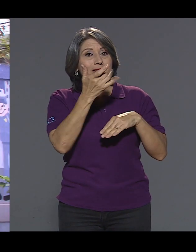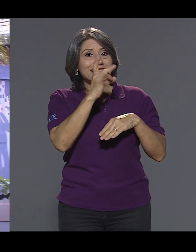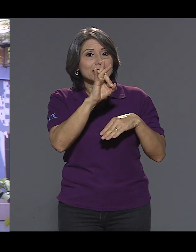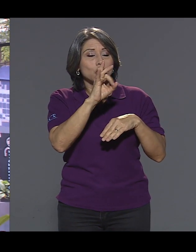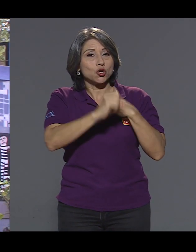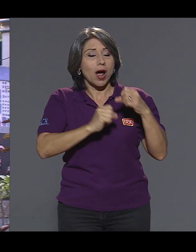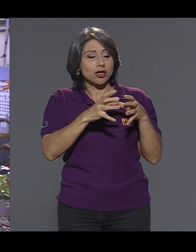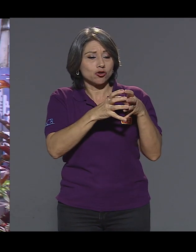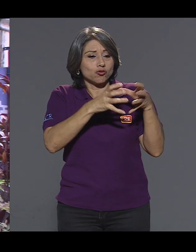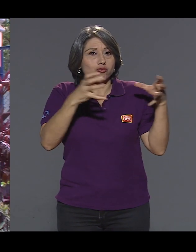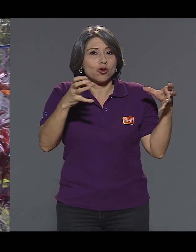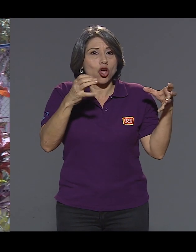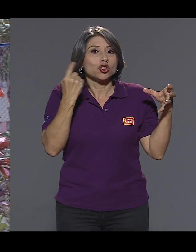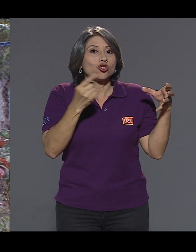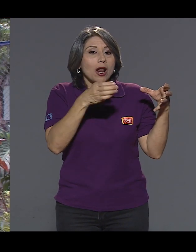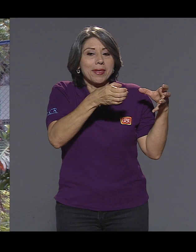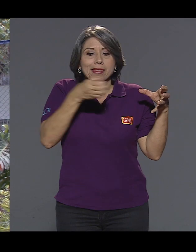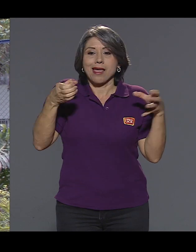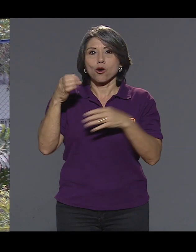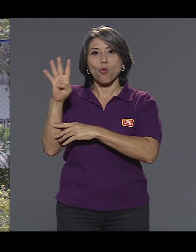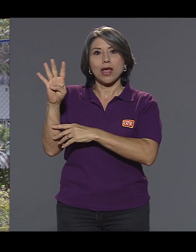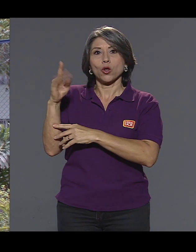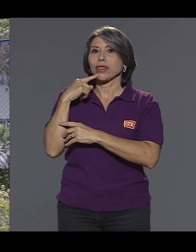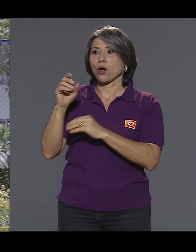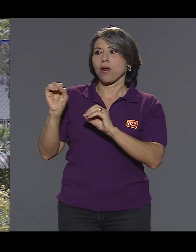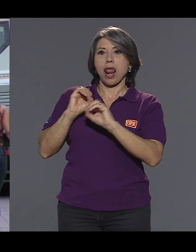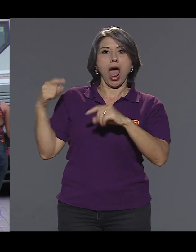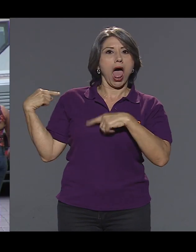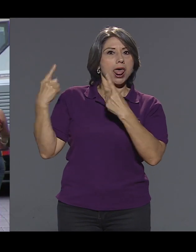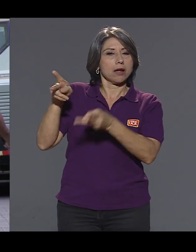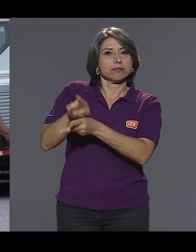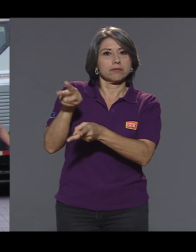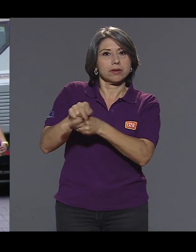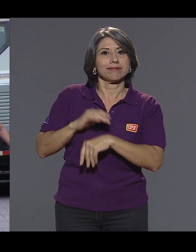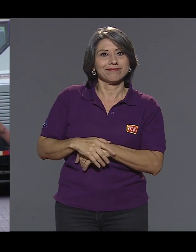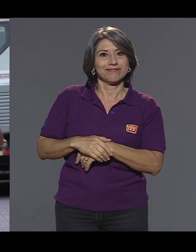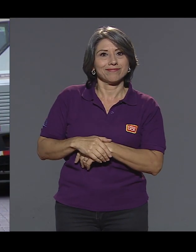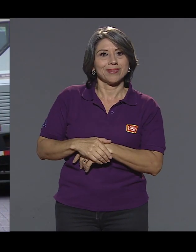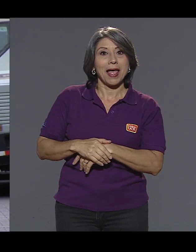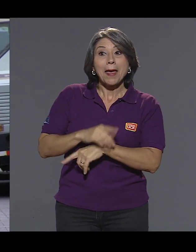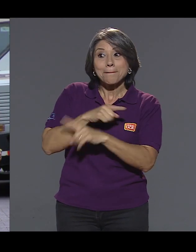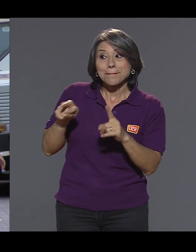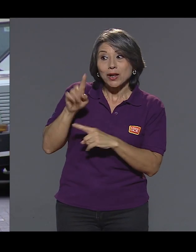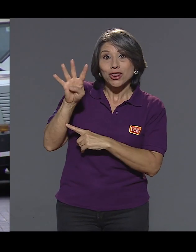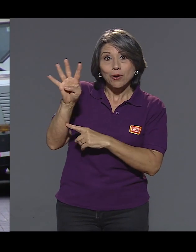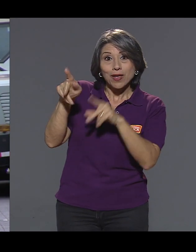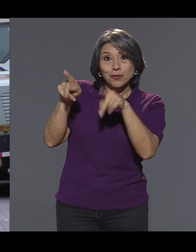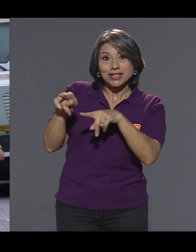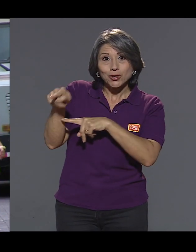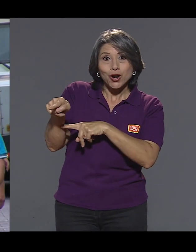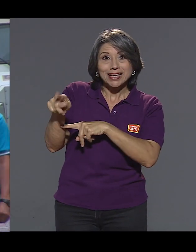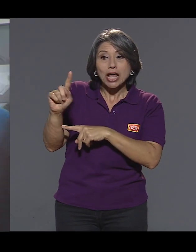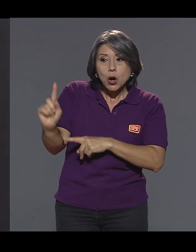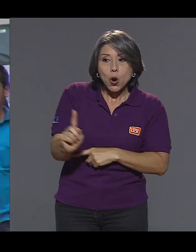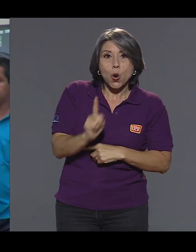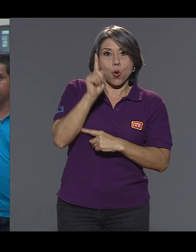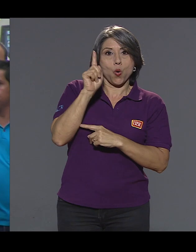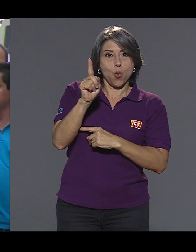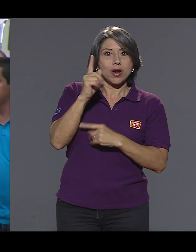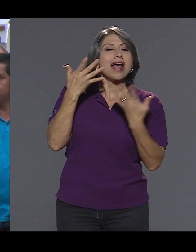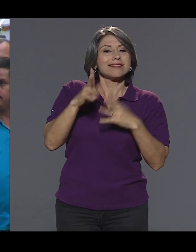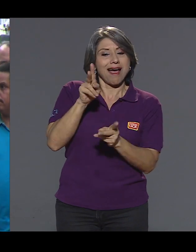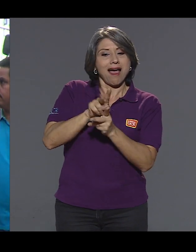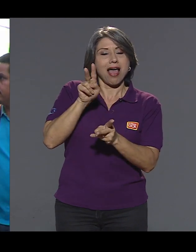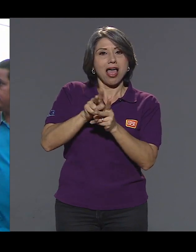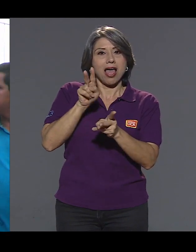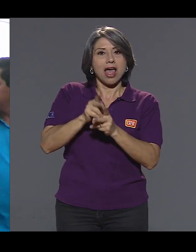años dijo no haber tenido relaciones sexuales. Incluso, 1 de cada 4 personas había tenido relaciones sexuales